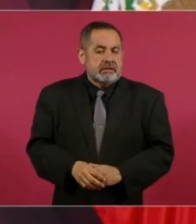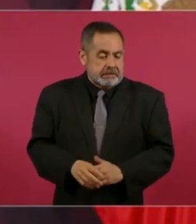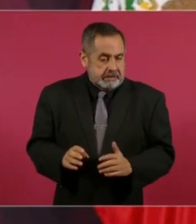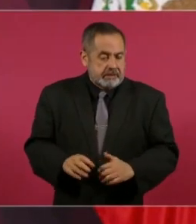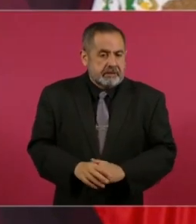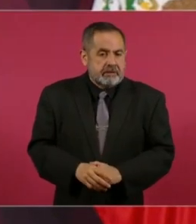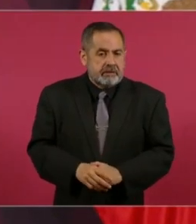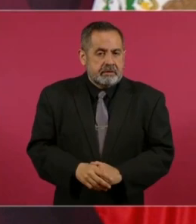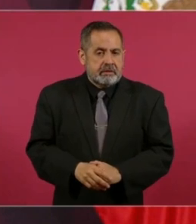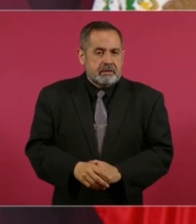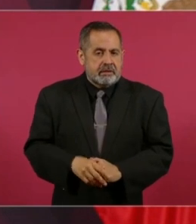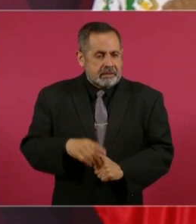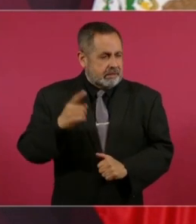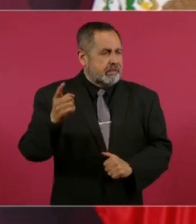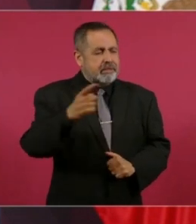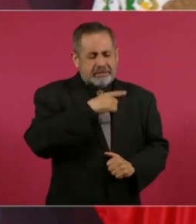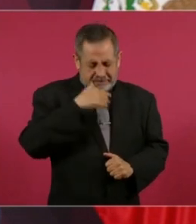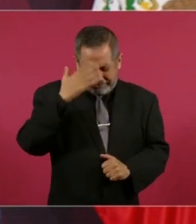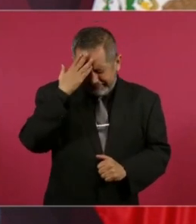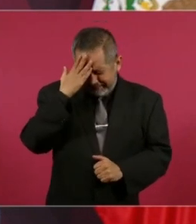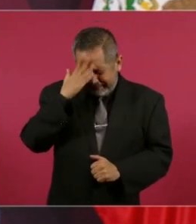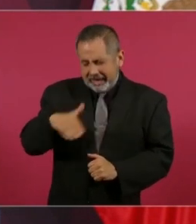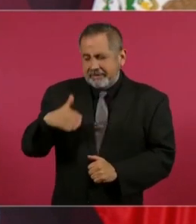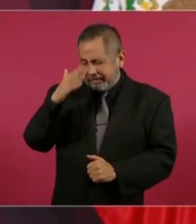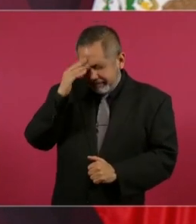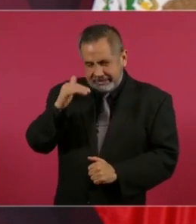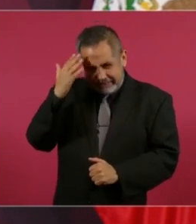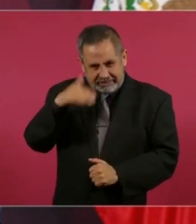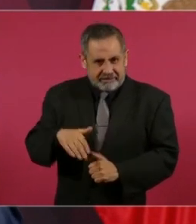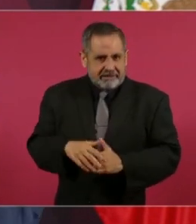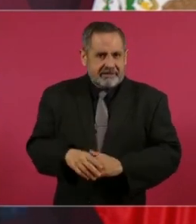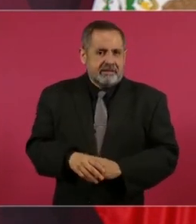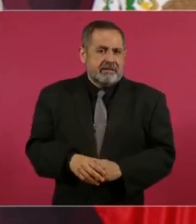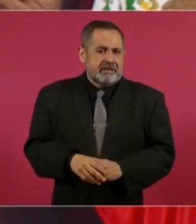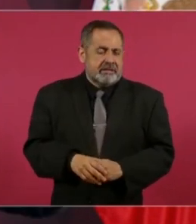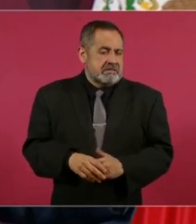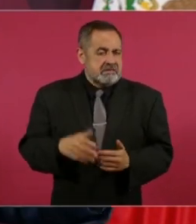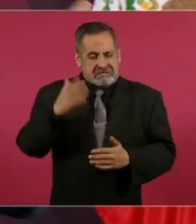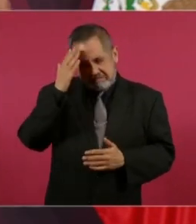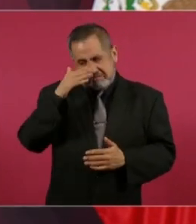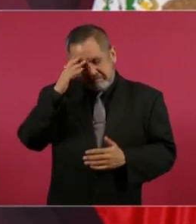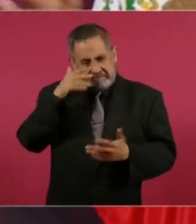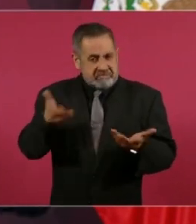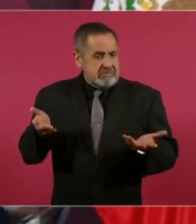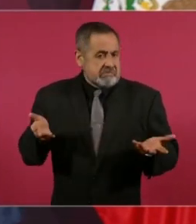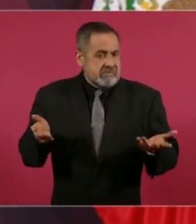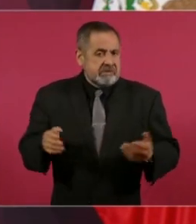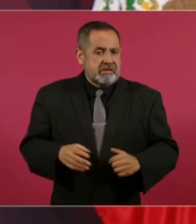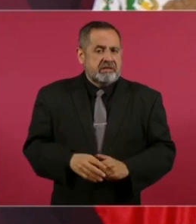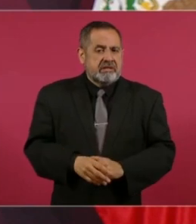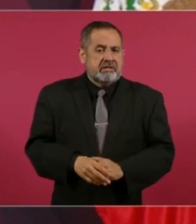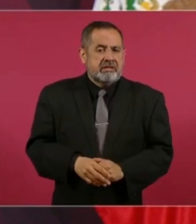Bueno, sí lo sabe la gente, lo sabe la gente, tan lo saben que ahora